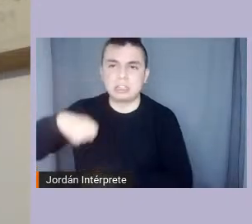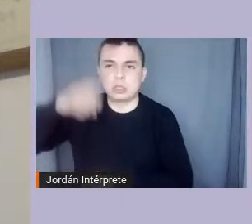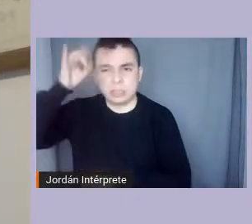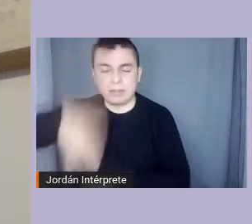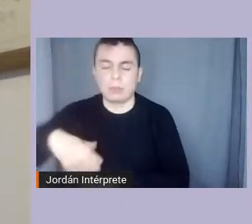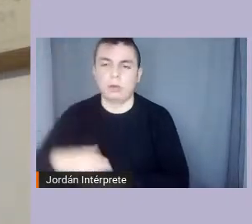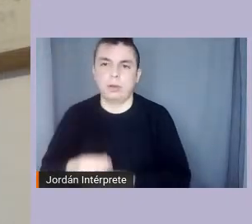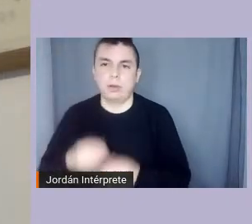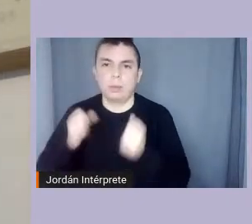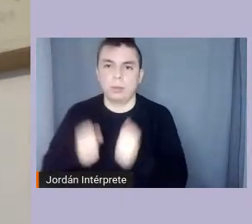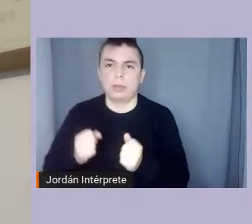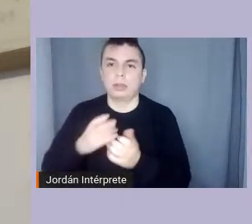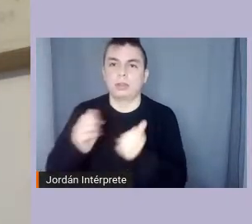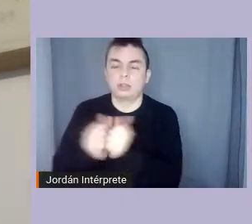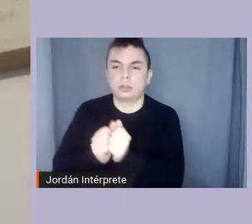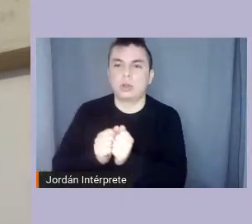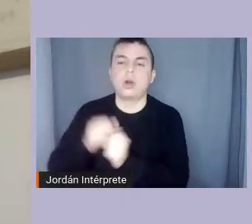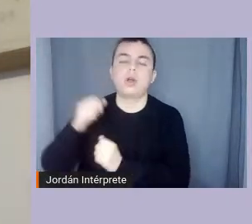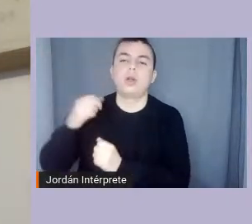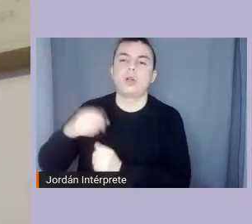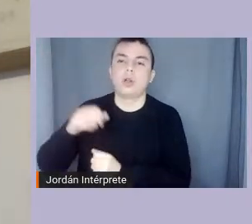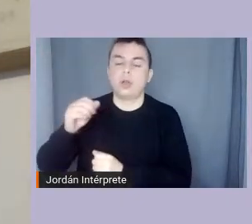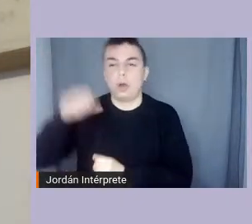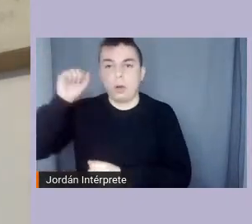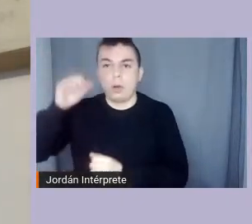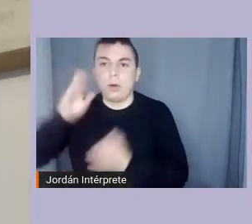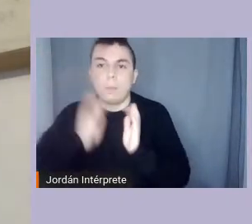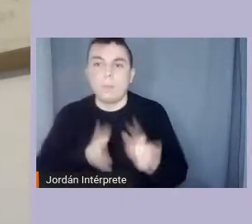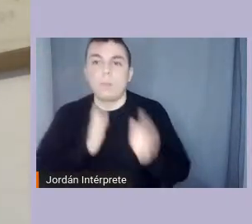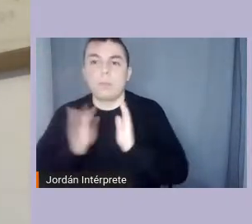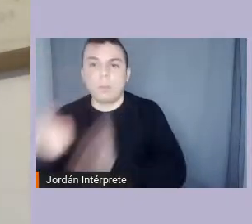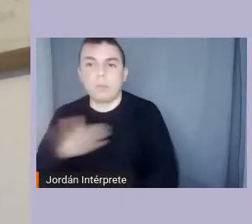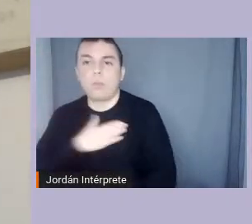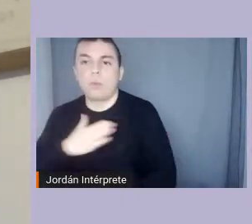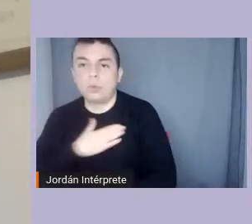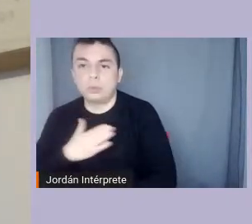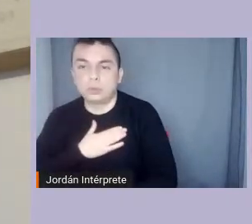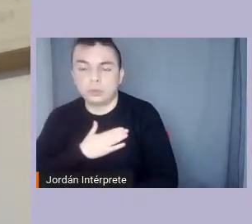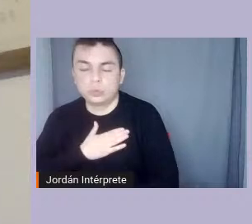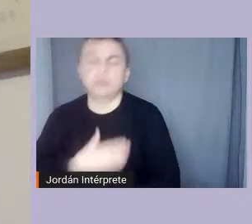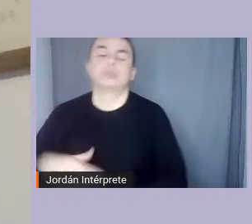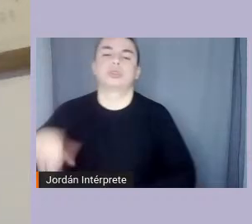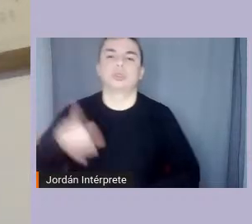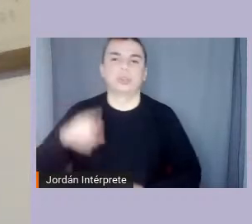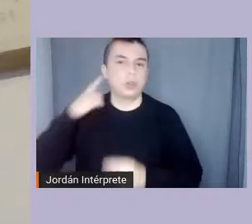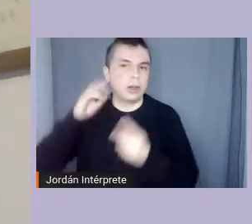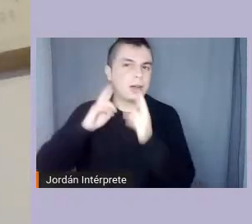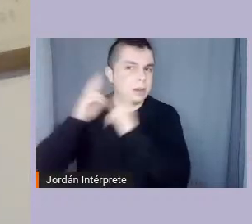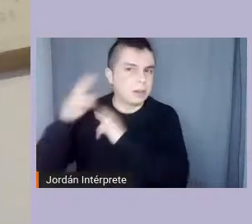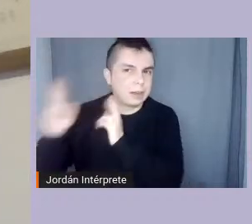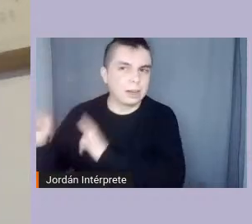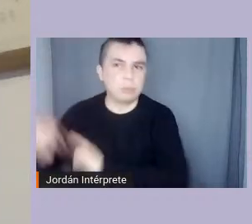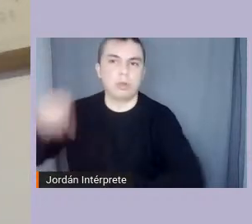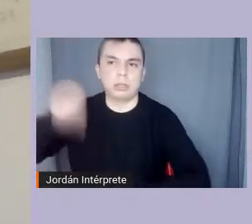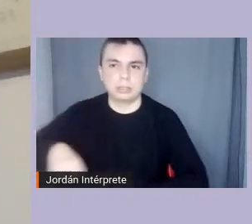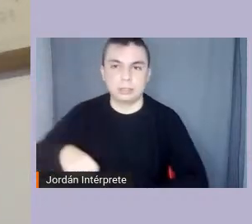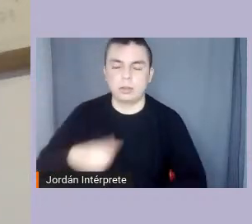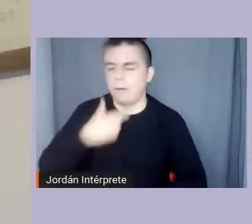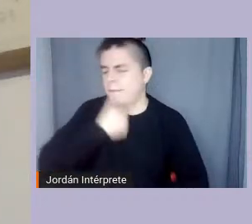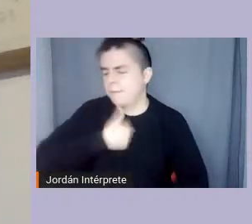pulso, ritmo, acento claramente. Siendo este taller tan corto, me queda tanto por trabajar.